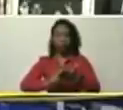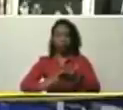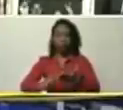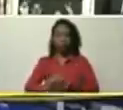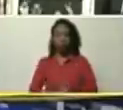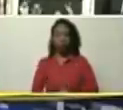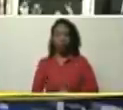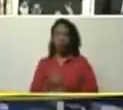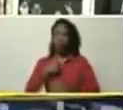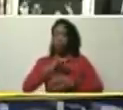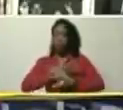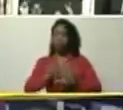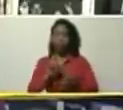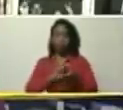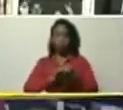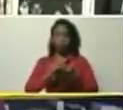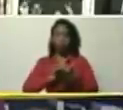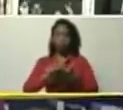nota. Aquí tomé nota.